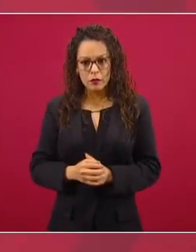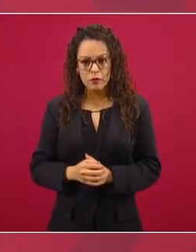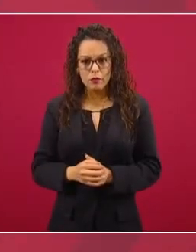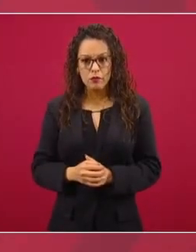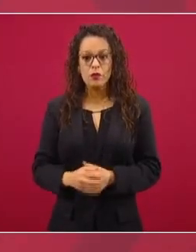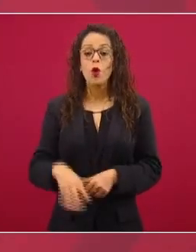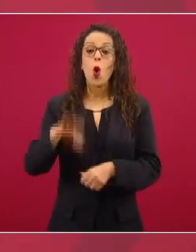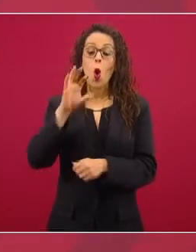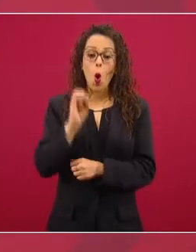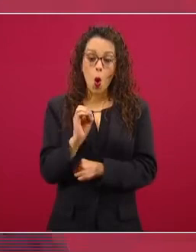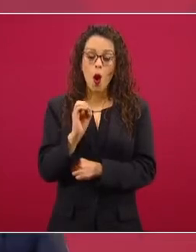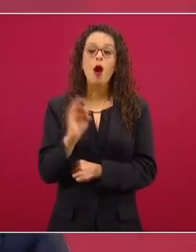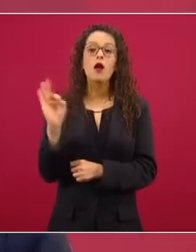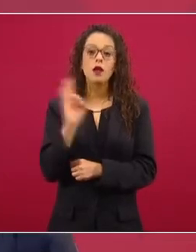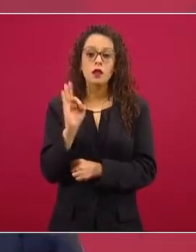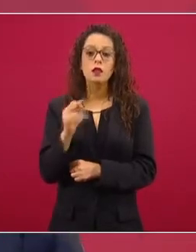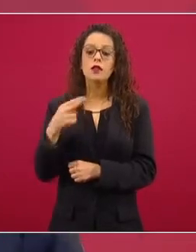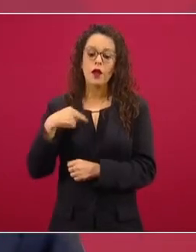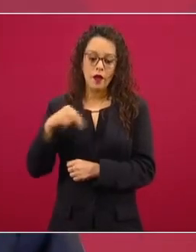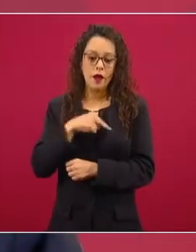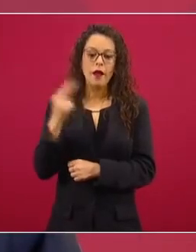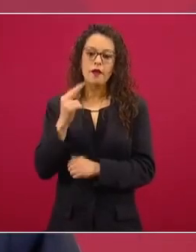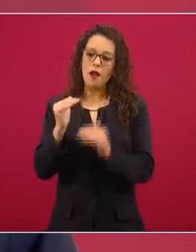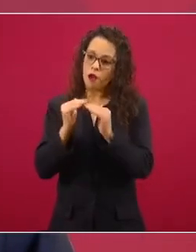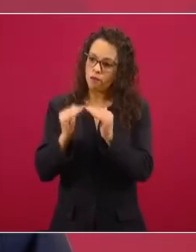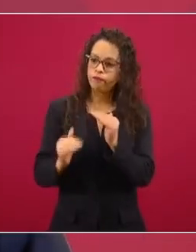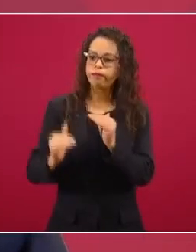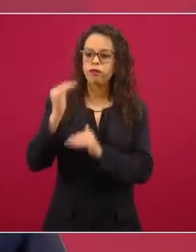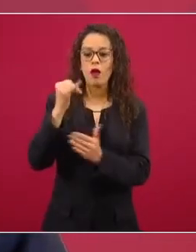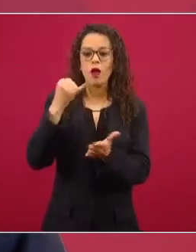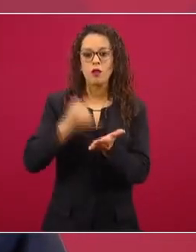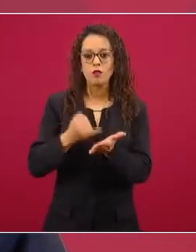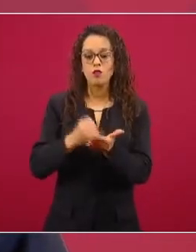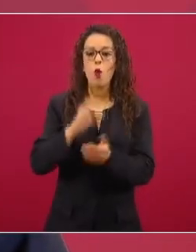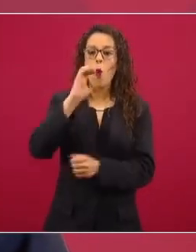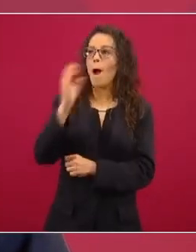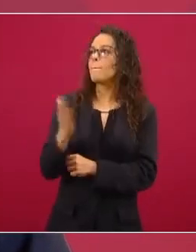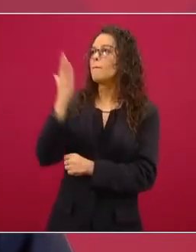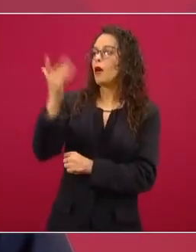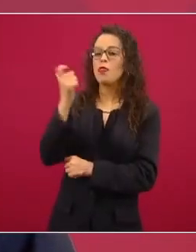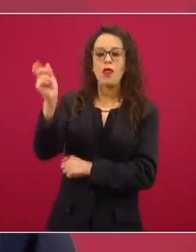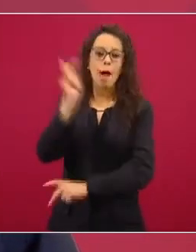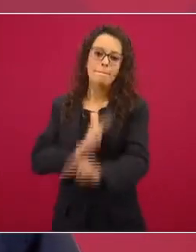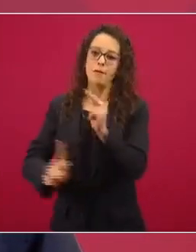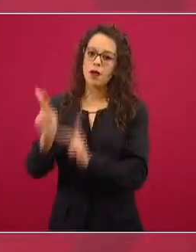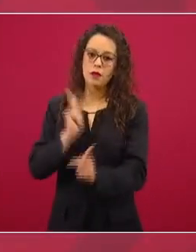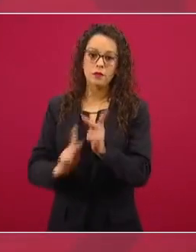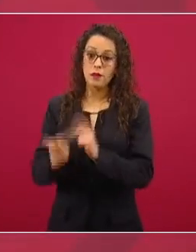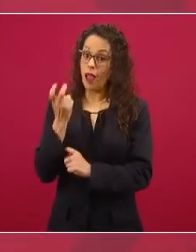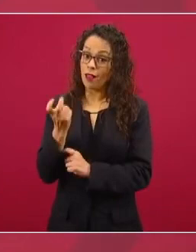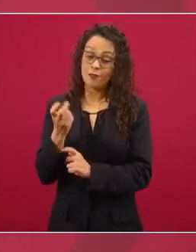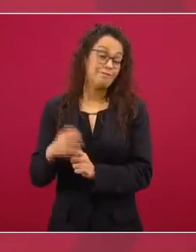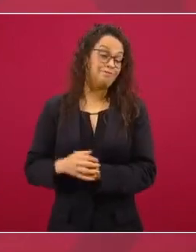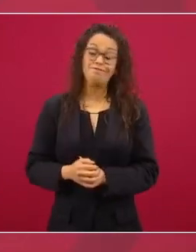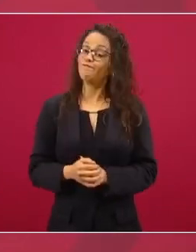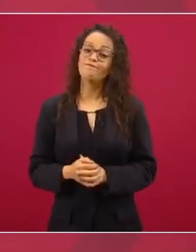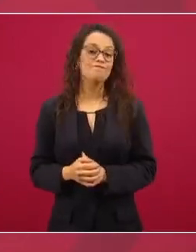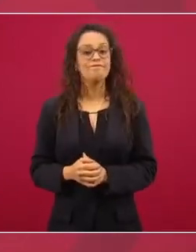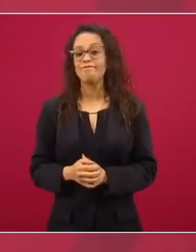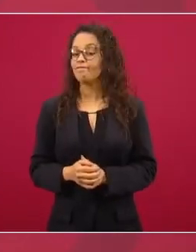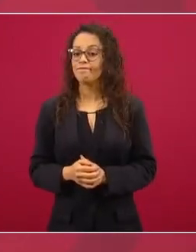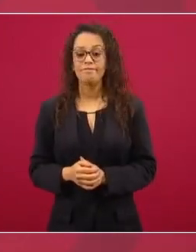de impuestos o a contratar deuda, a endeudar a México, y eso no lo vamos a hacer.